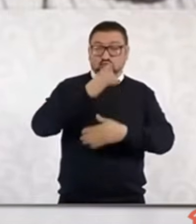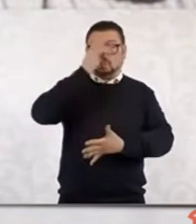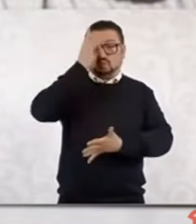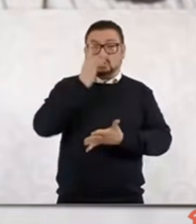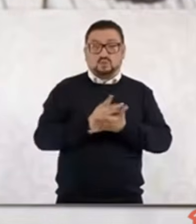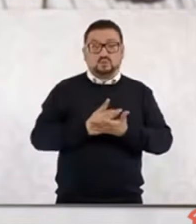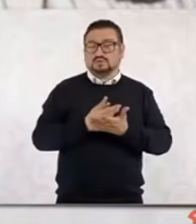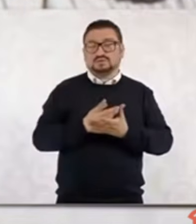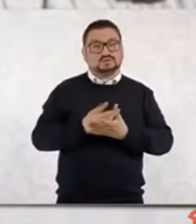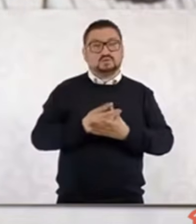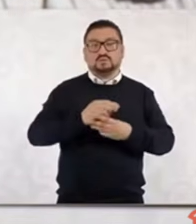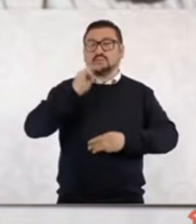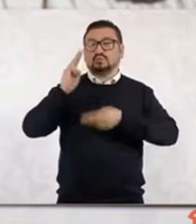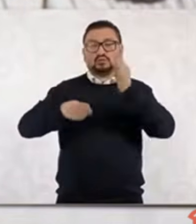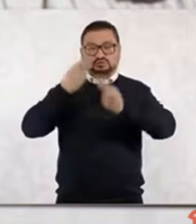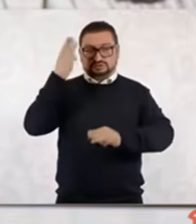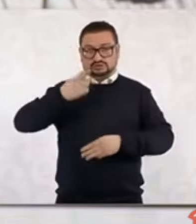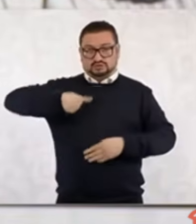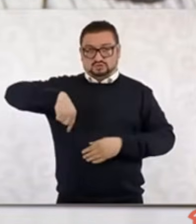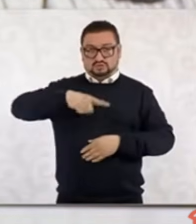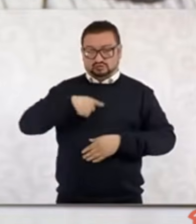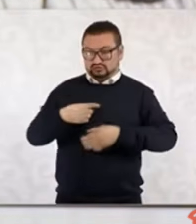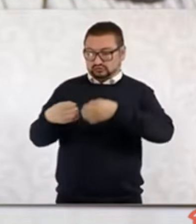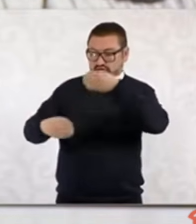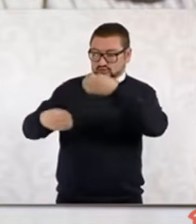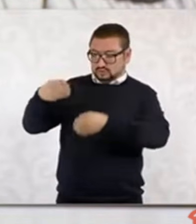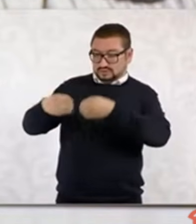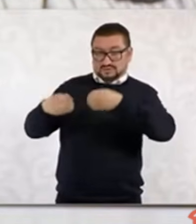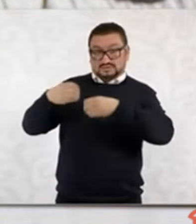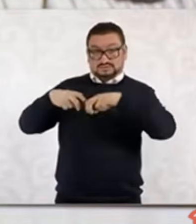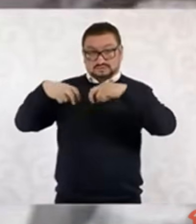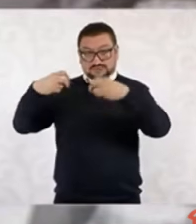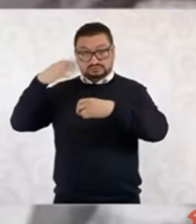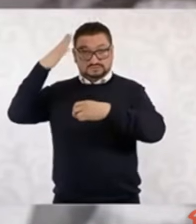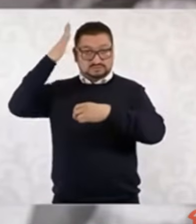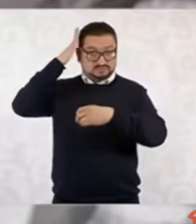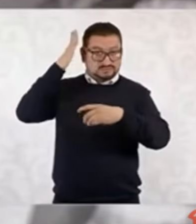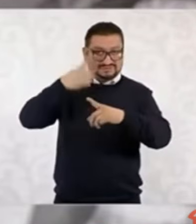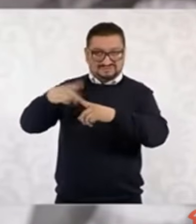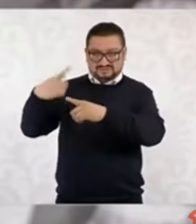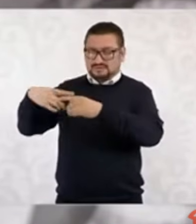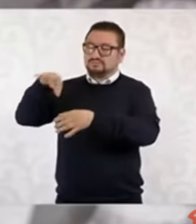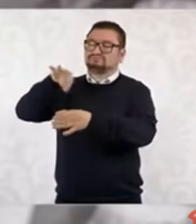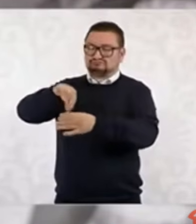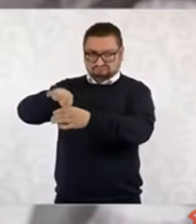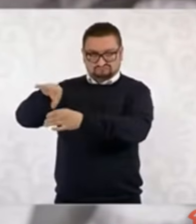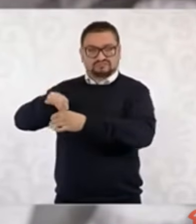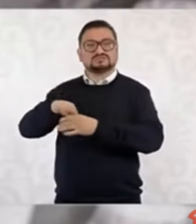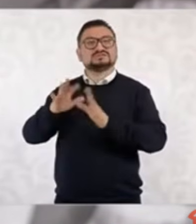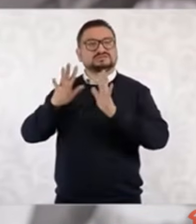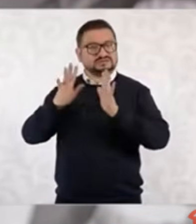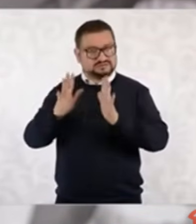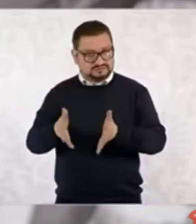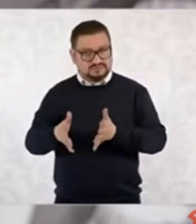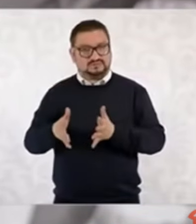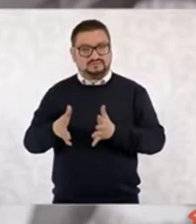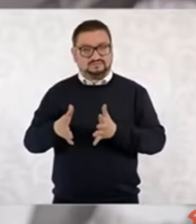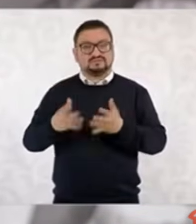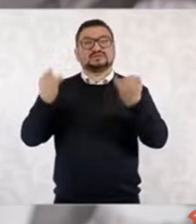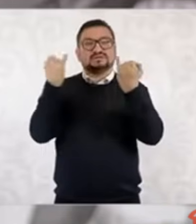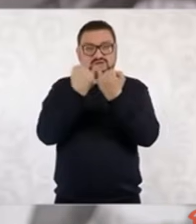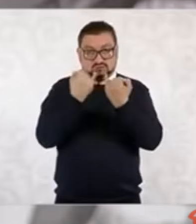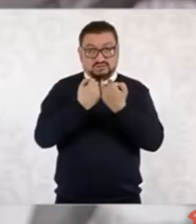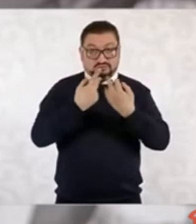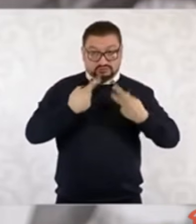jueces, a nuestros magistrados y a las y los ministros de la Suprema Corte. Y también a quienes califican a